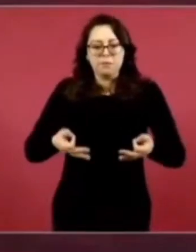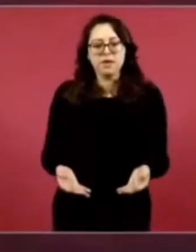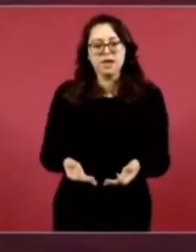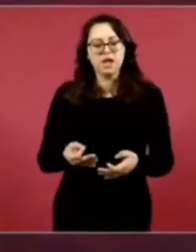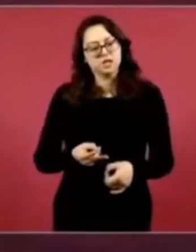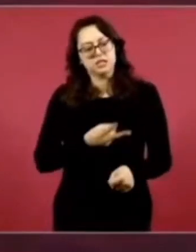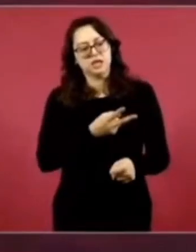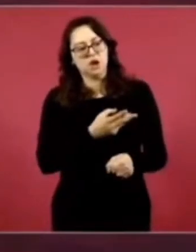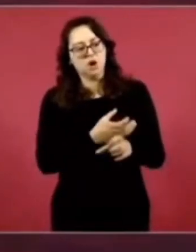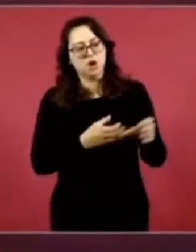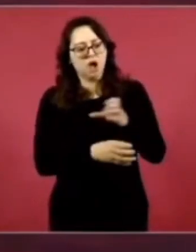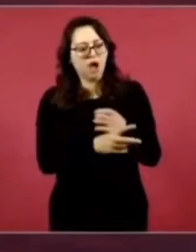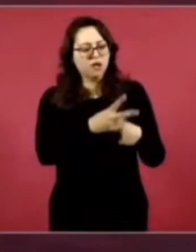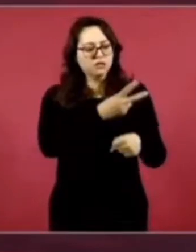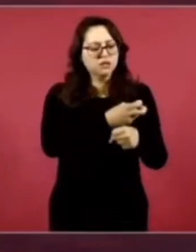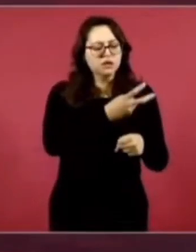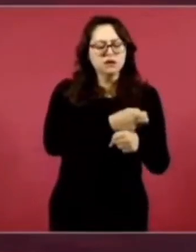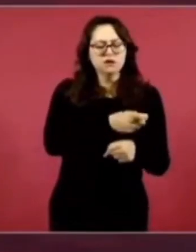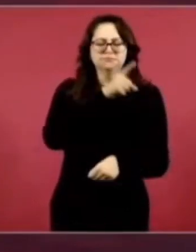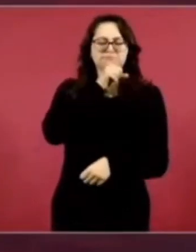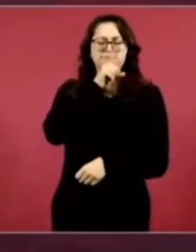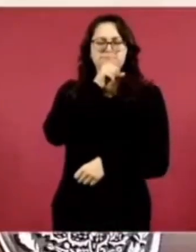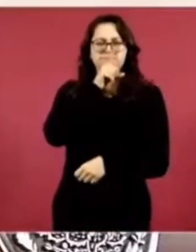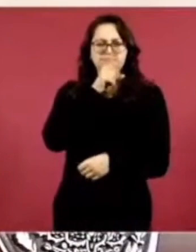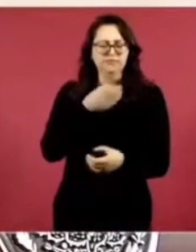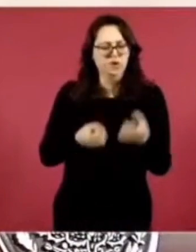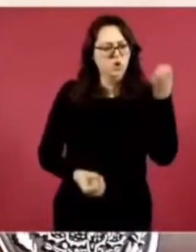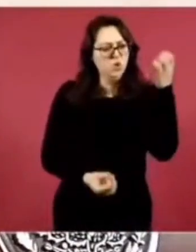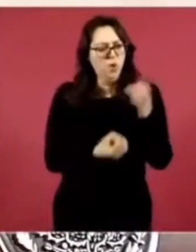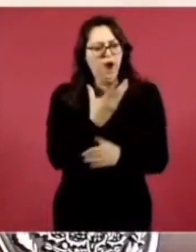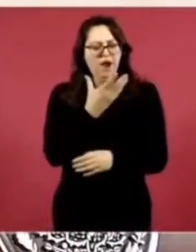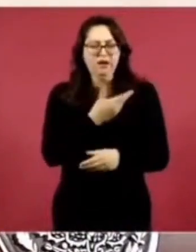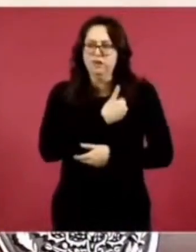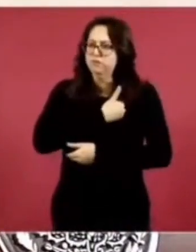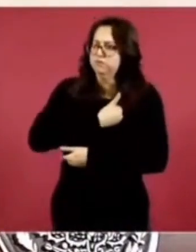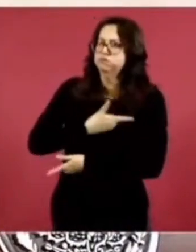este mucha gente humilde pobre